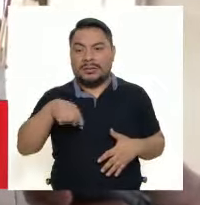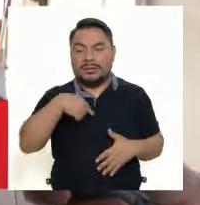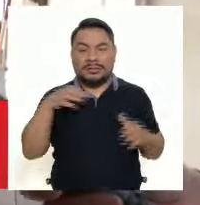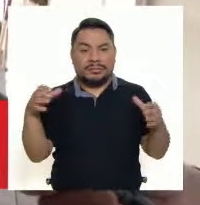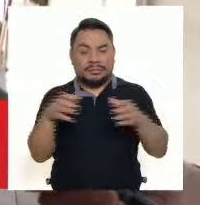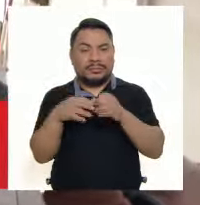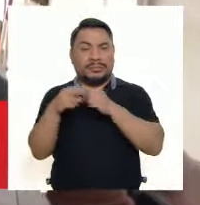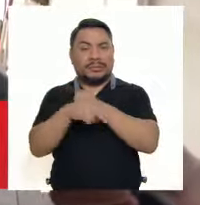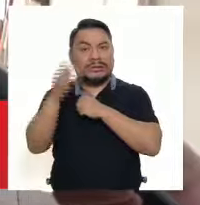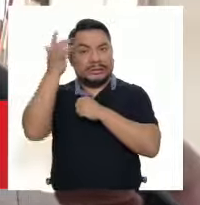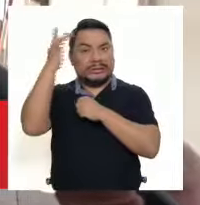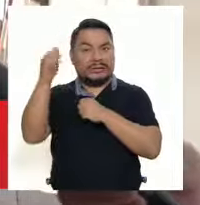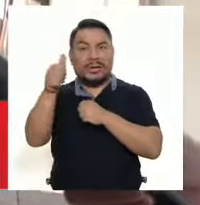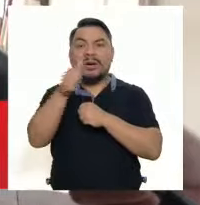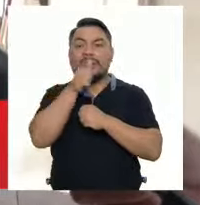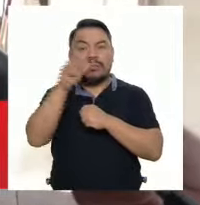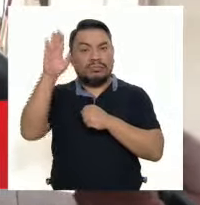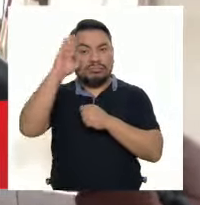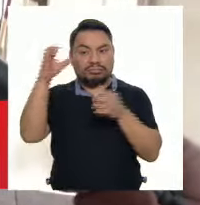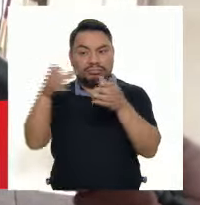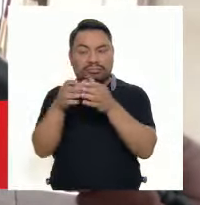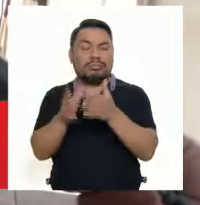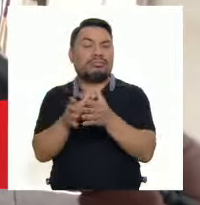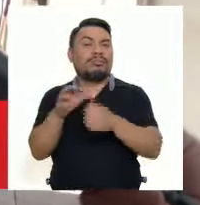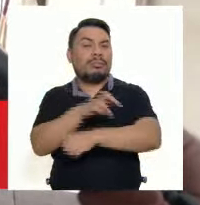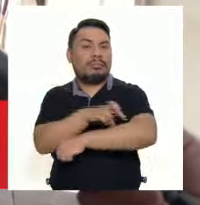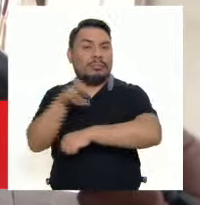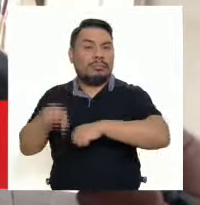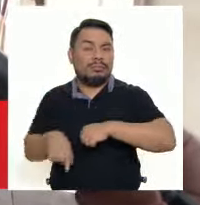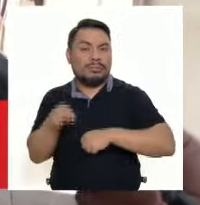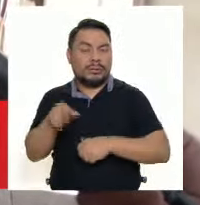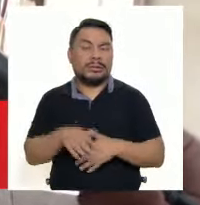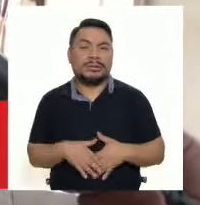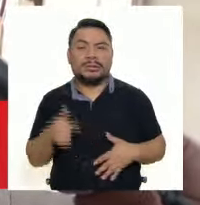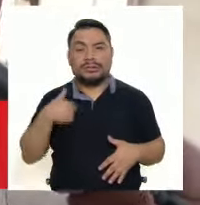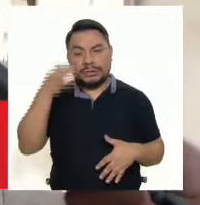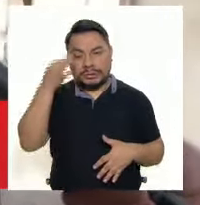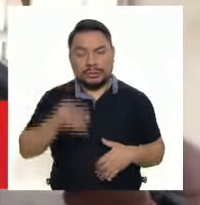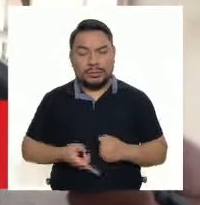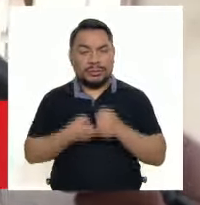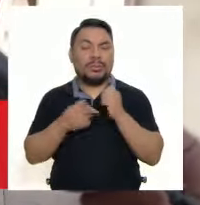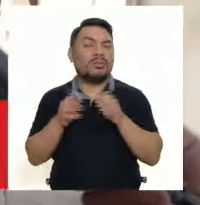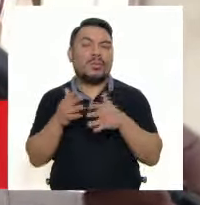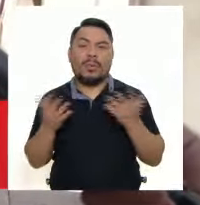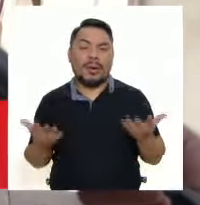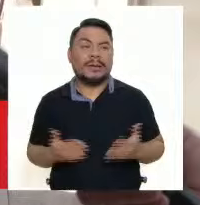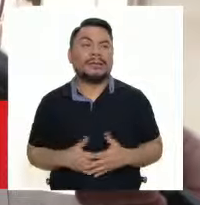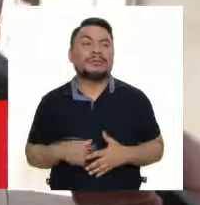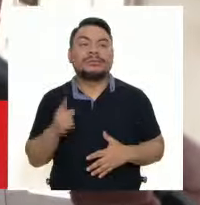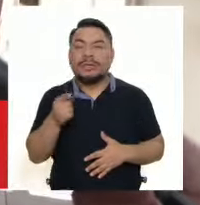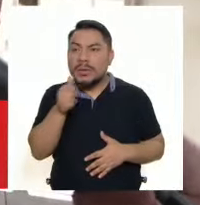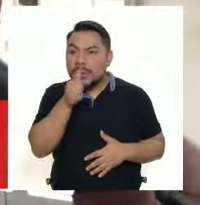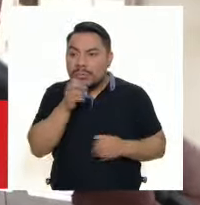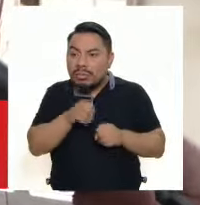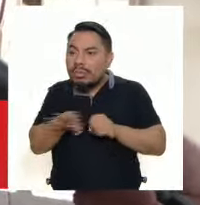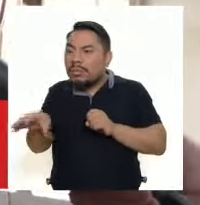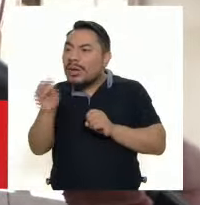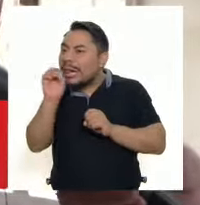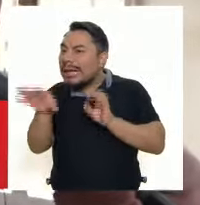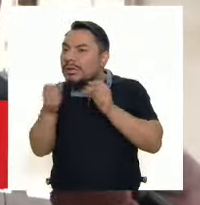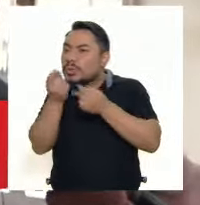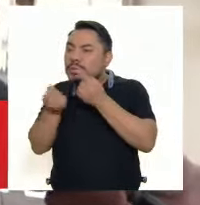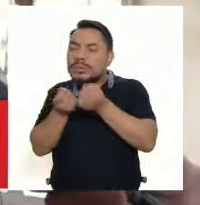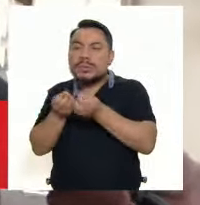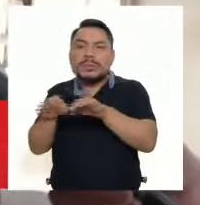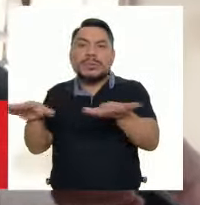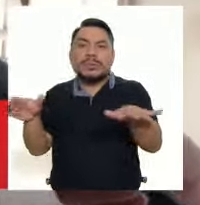Dirección Nacional de Inteligencia muy profesional y yo estoy seguro que no hay ningún tipo de filtración por ese